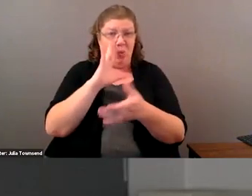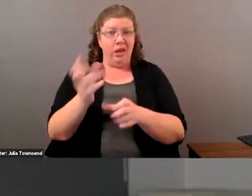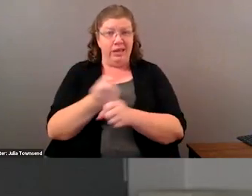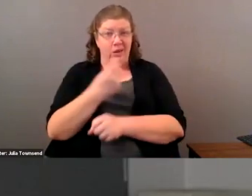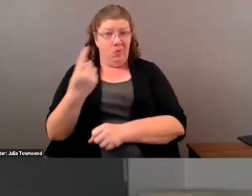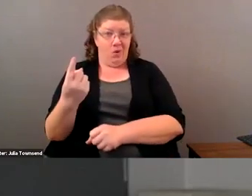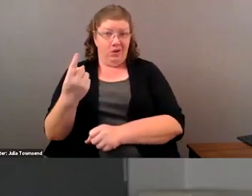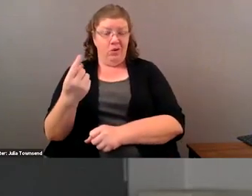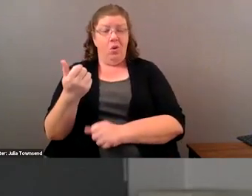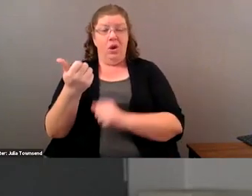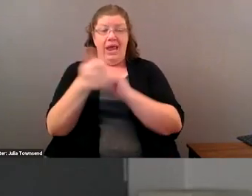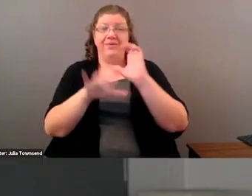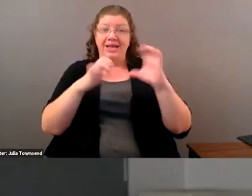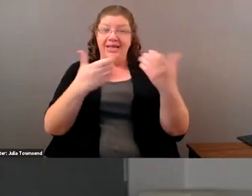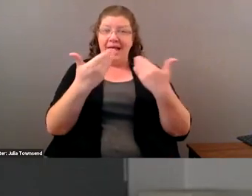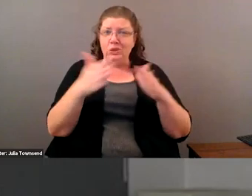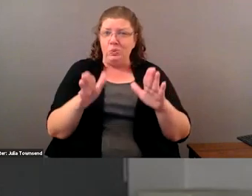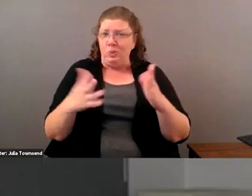se determinó